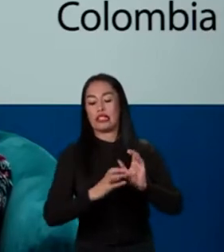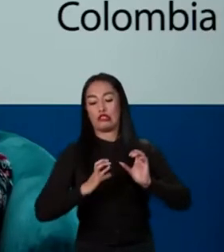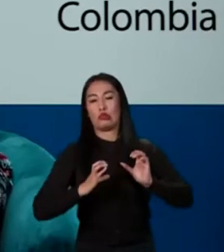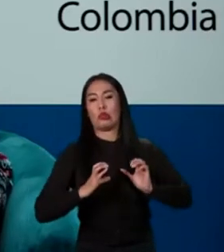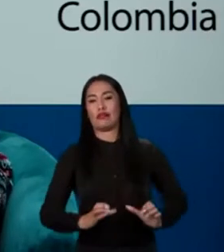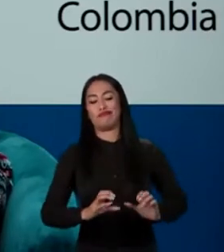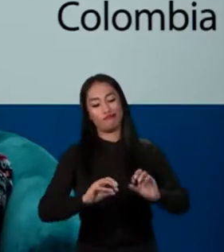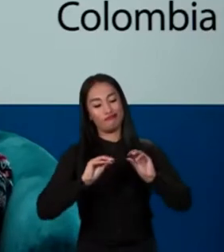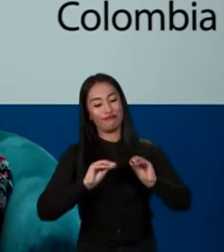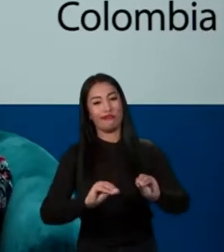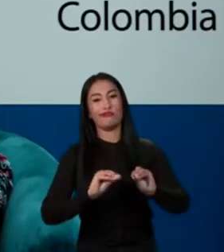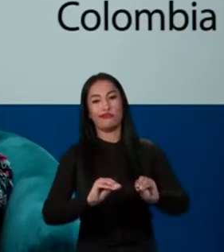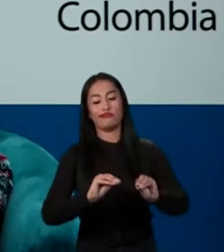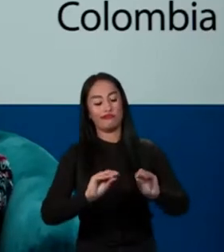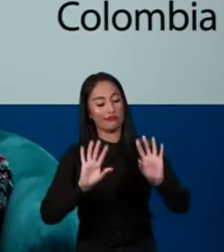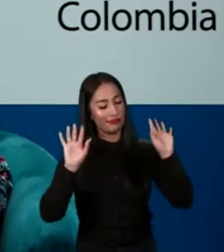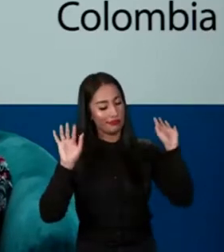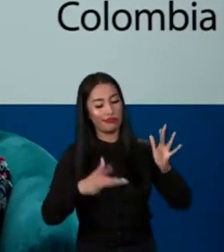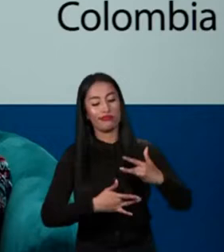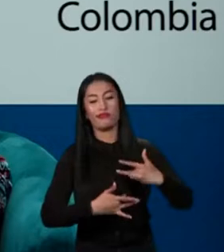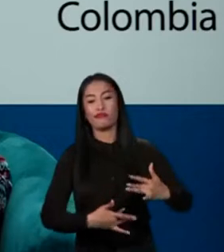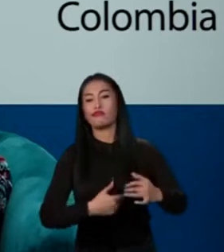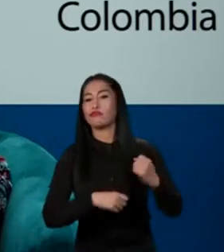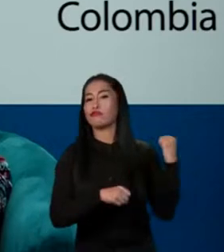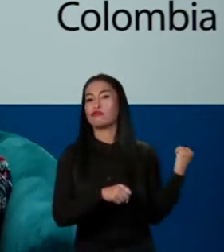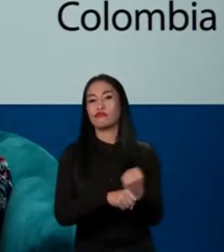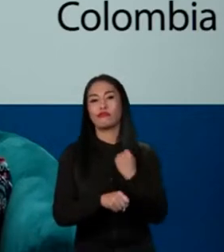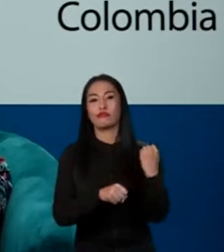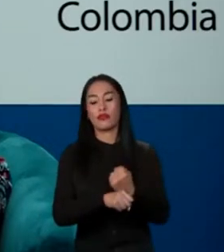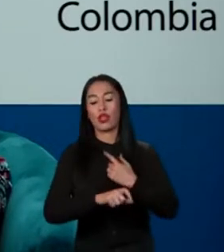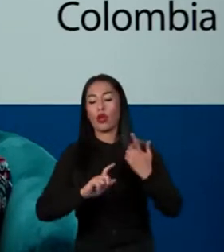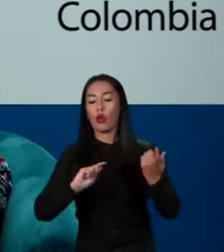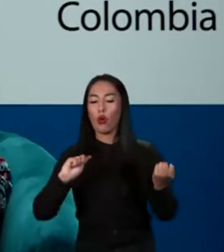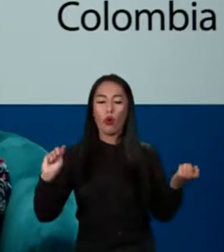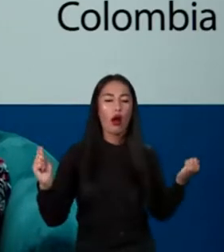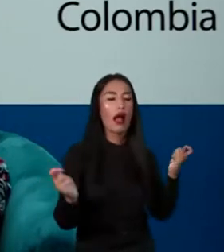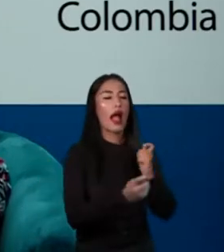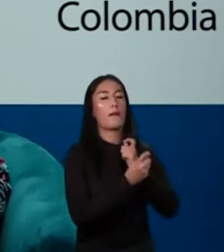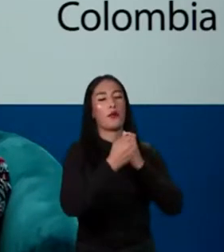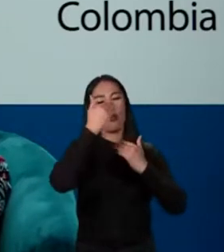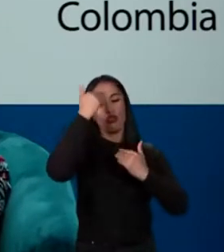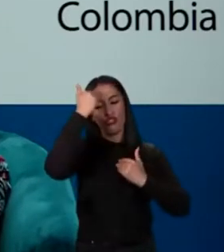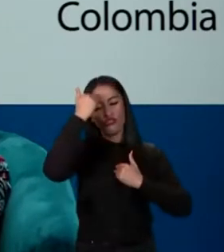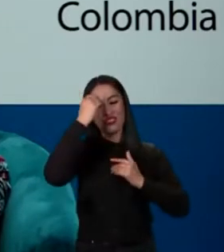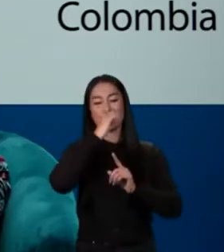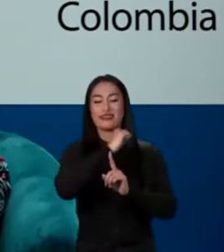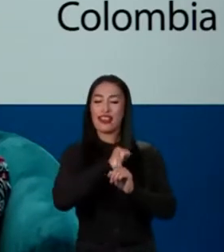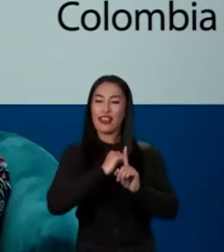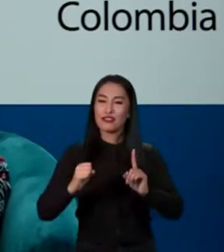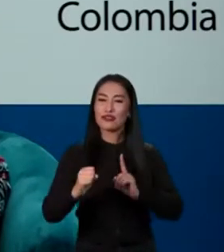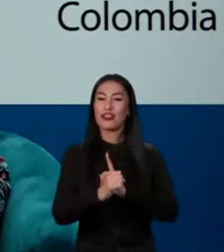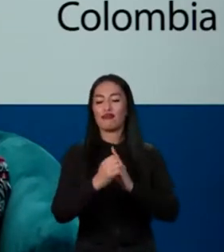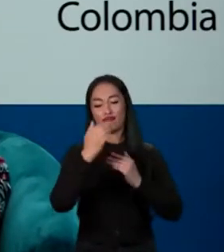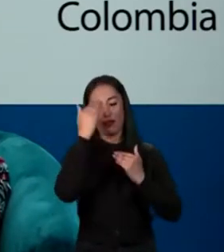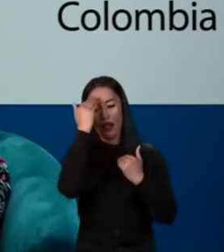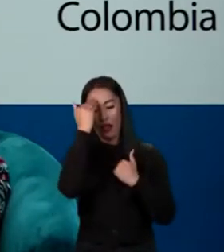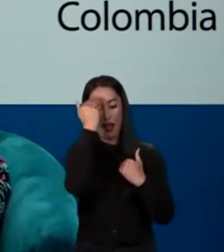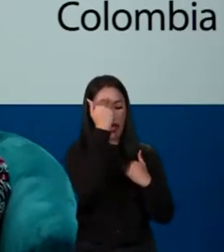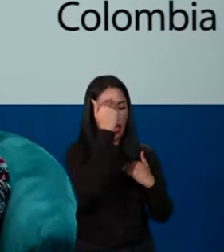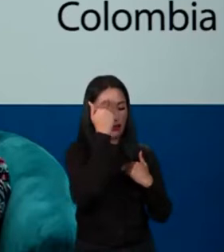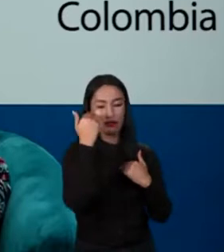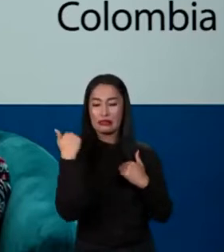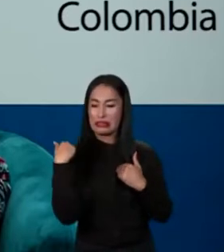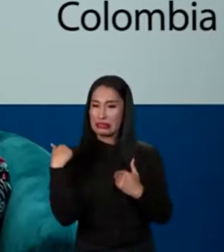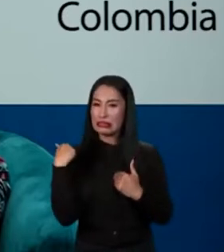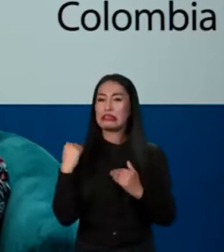como agente de cambio ético con conciencia social formando desde el ser